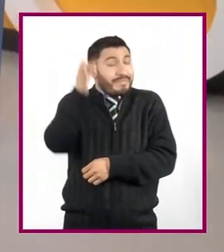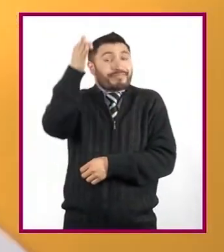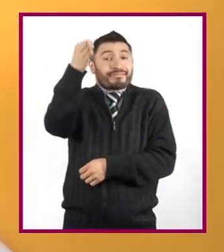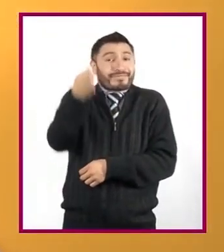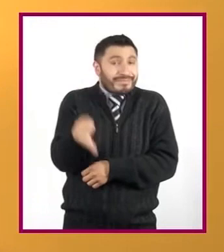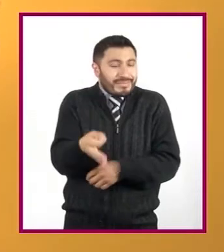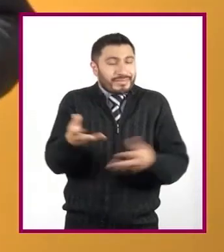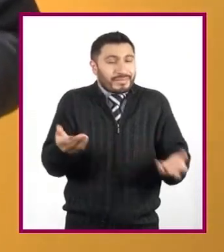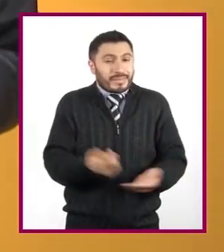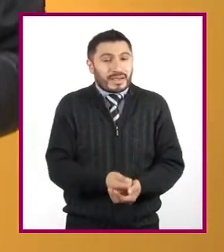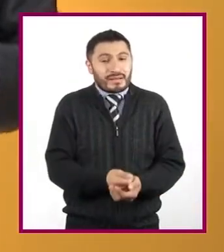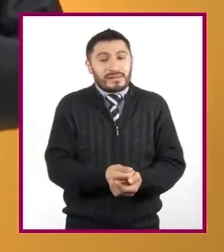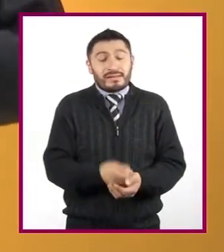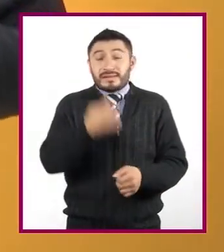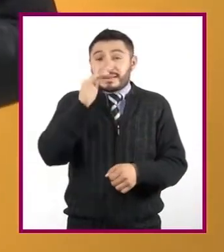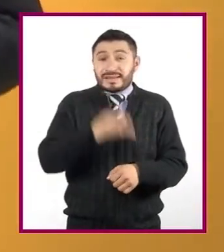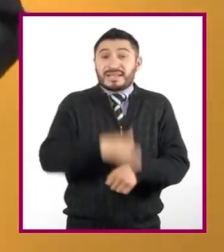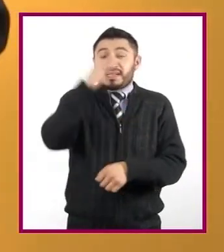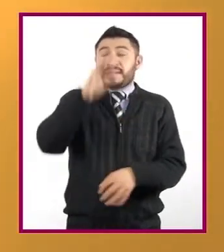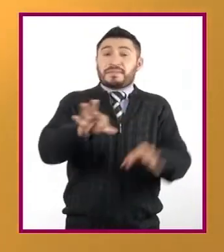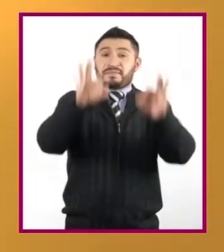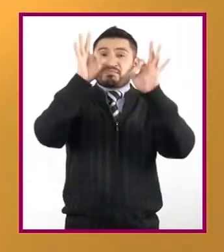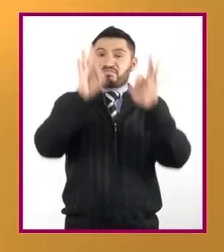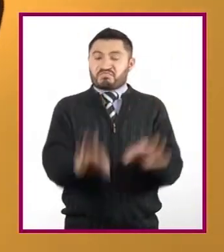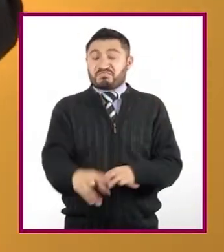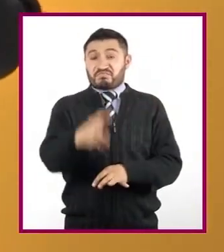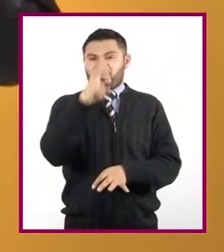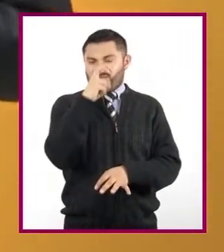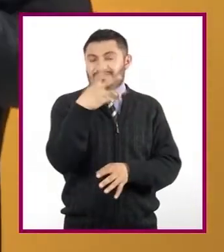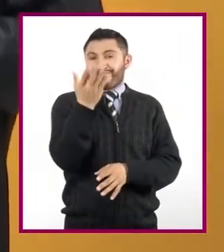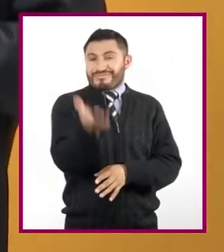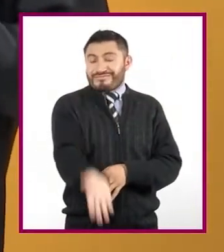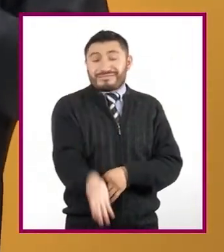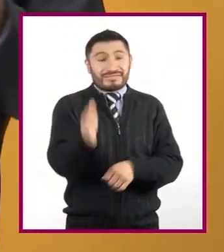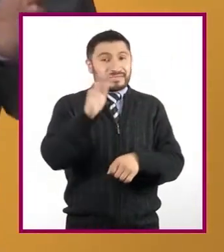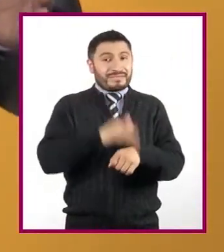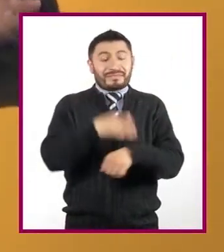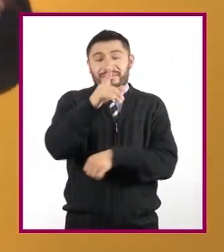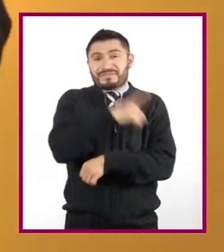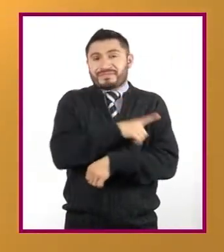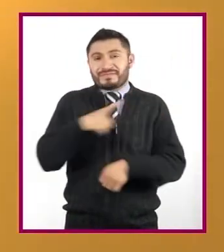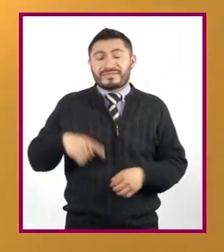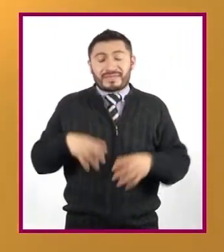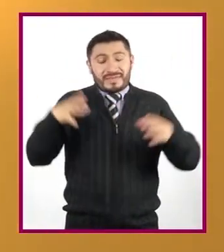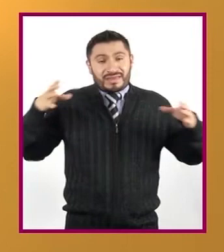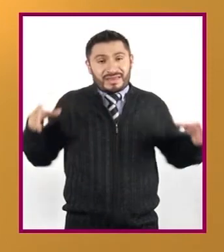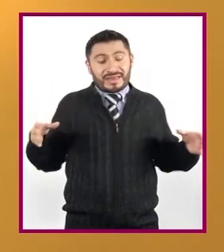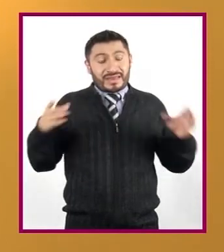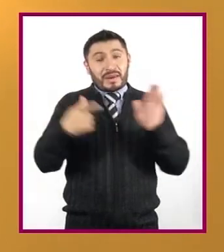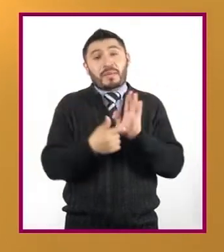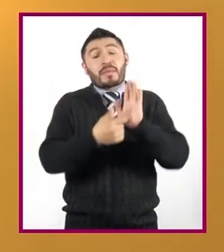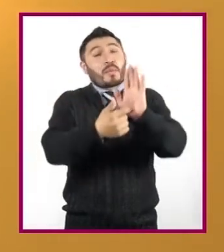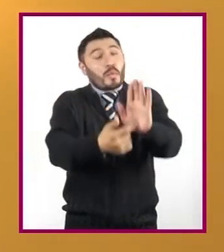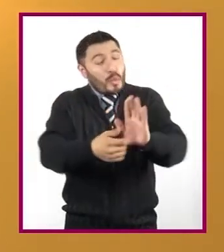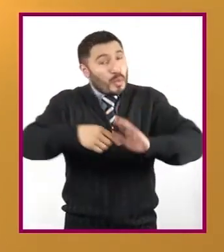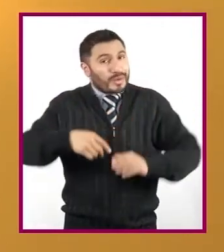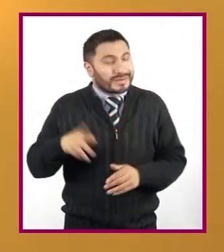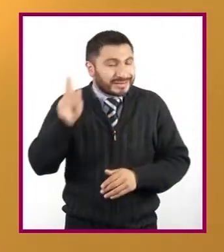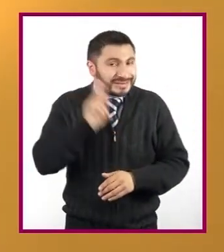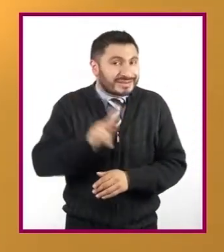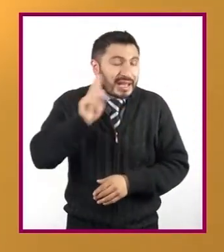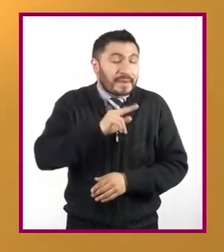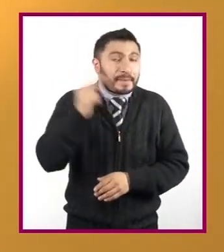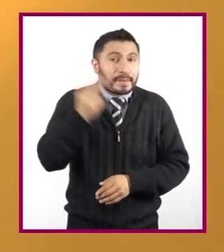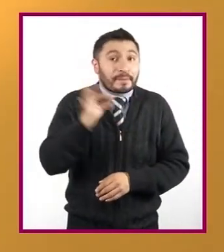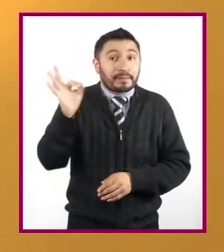aceptar. Cuanto más precisión exija, mayor debe ser la muestra que se necesita, si se quiere tener